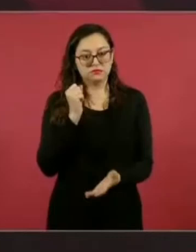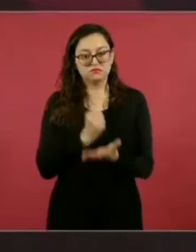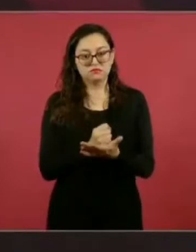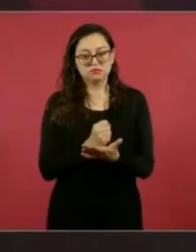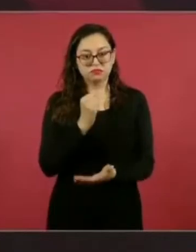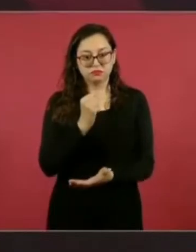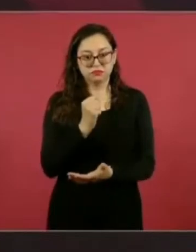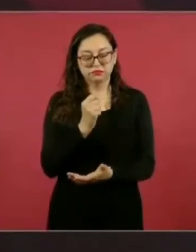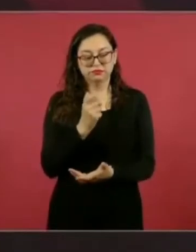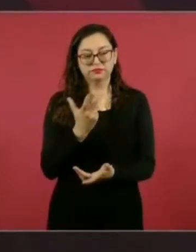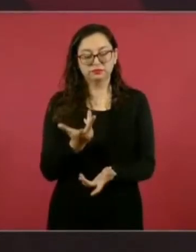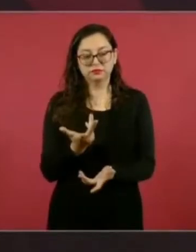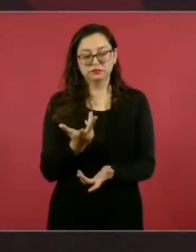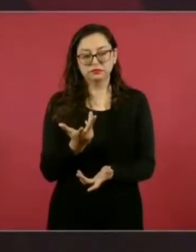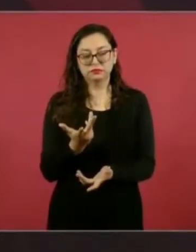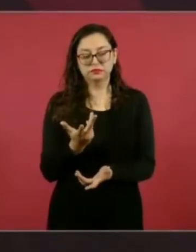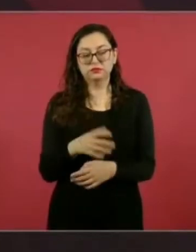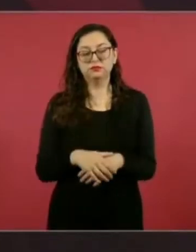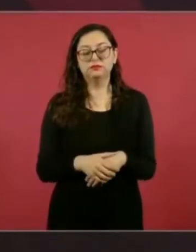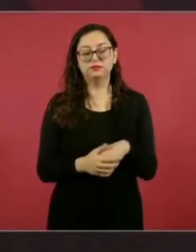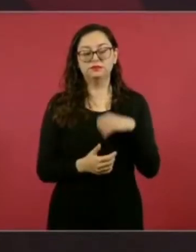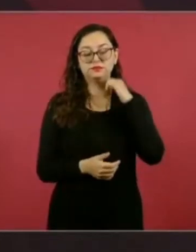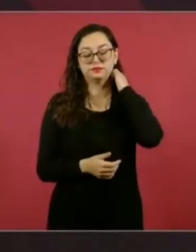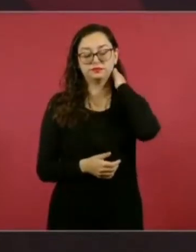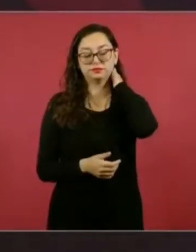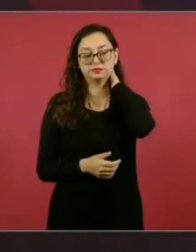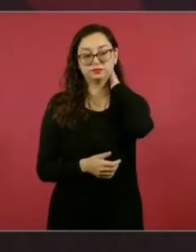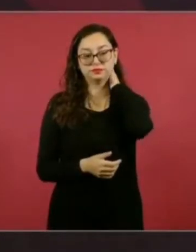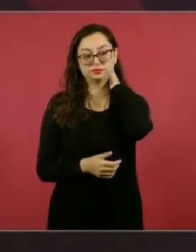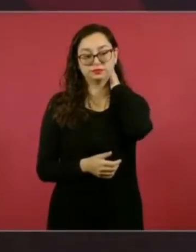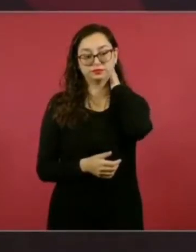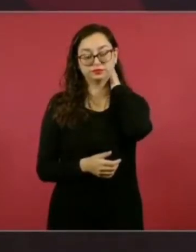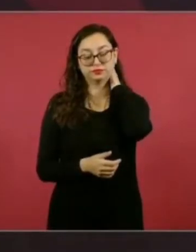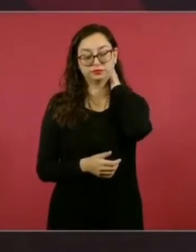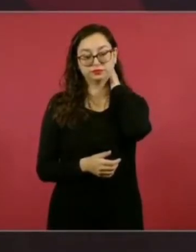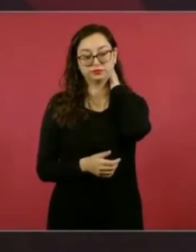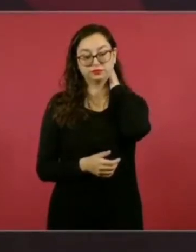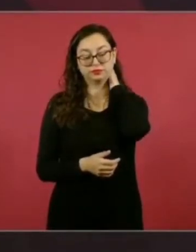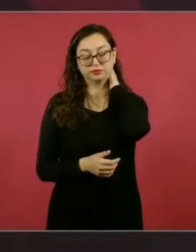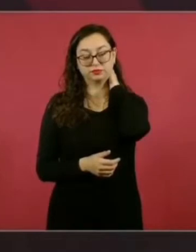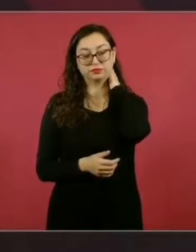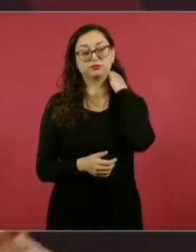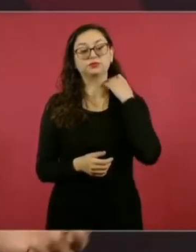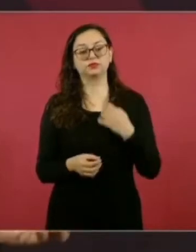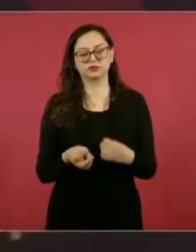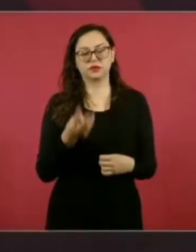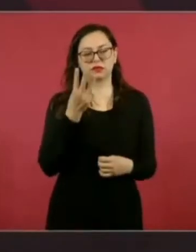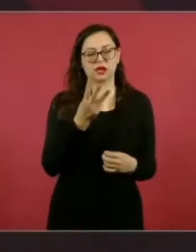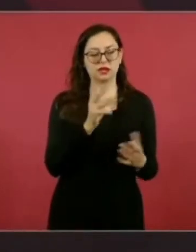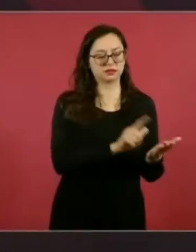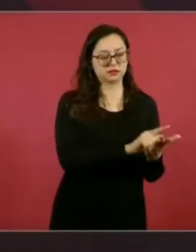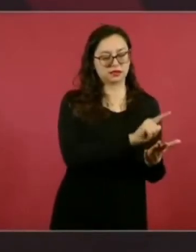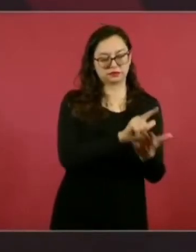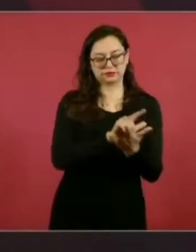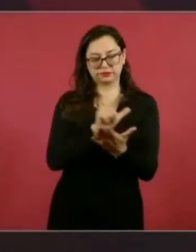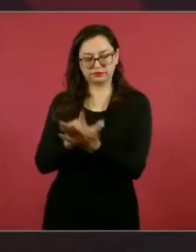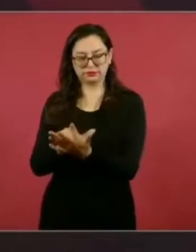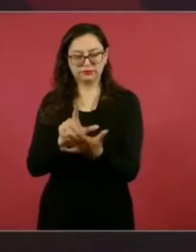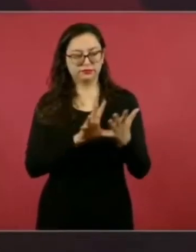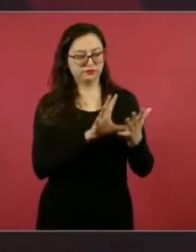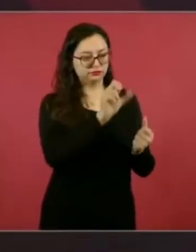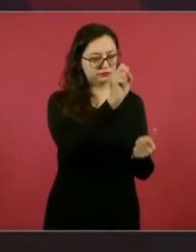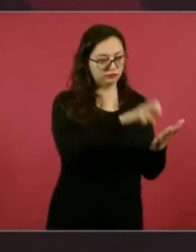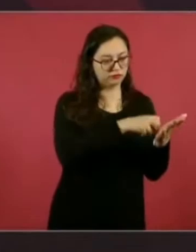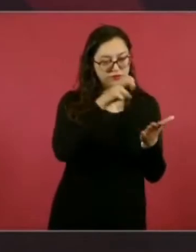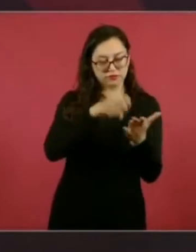las 3 reformas constitucionales. Y ayer ya se aprueba